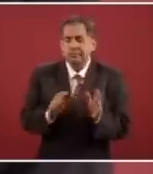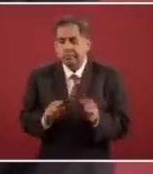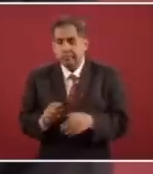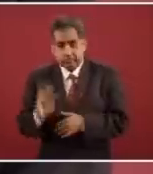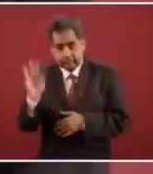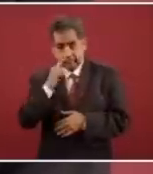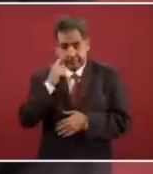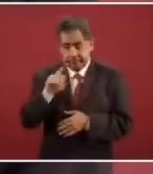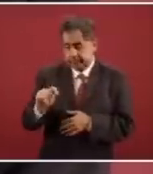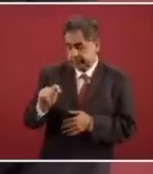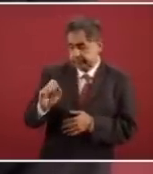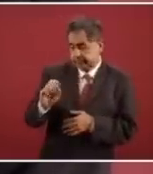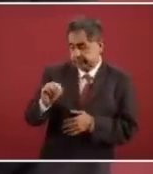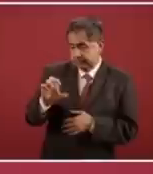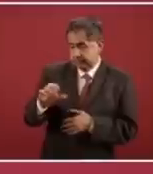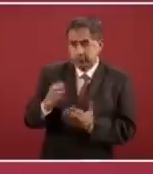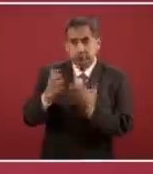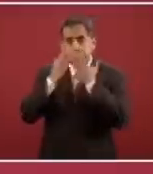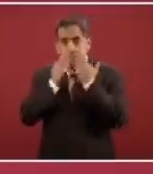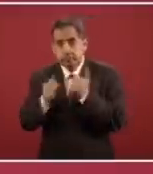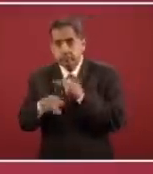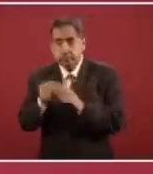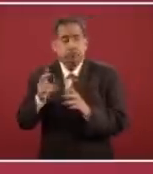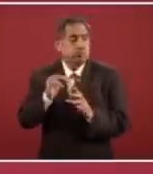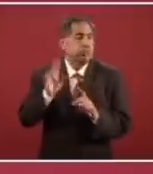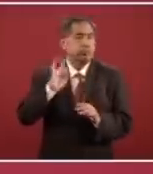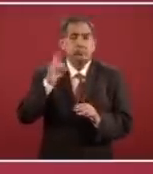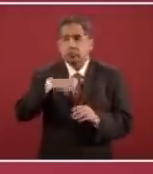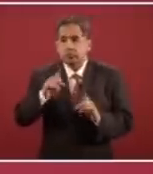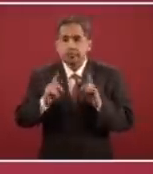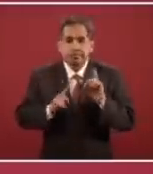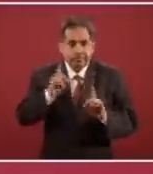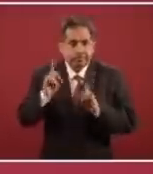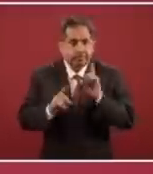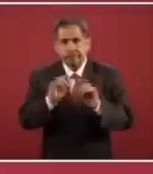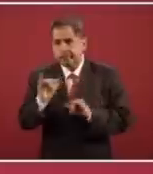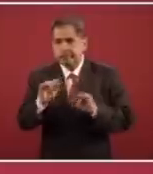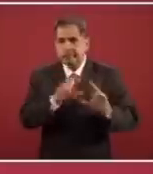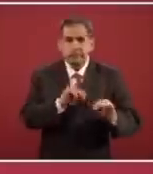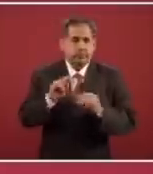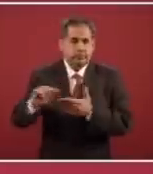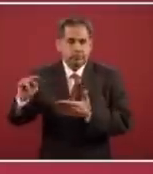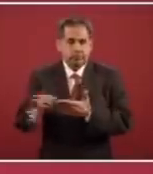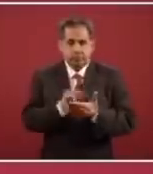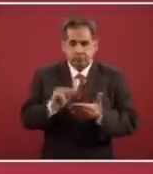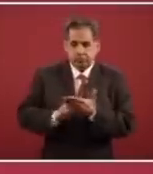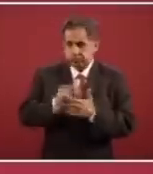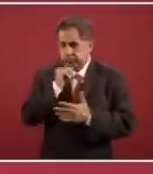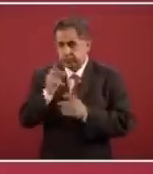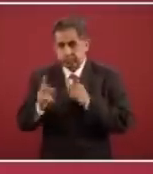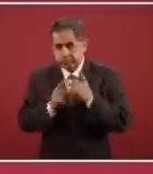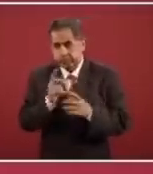el tratado o la incertidumbre que generaba el que no se firmara el tratado